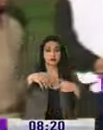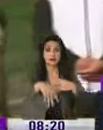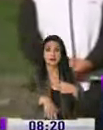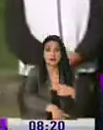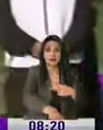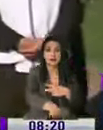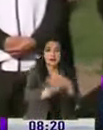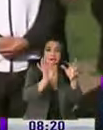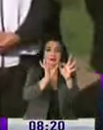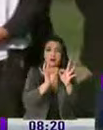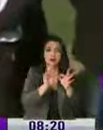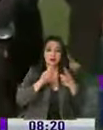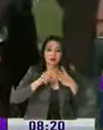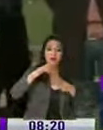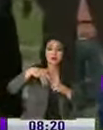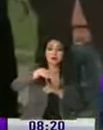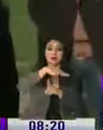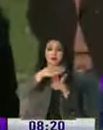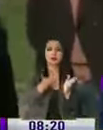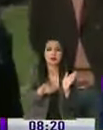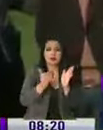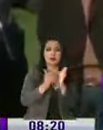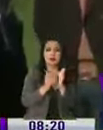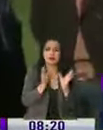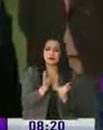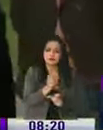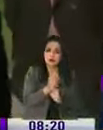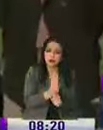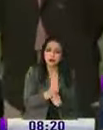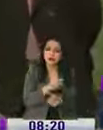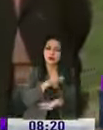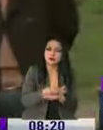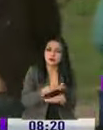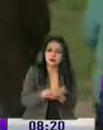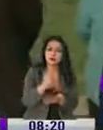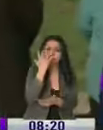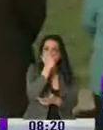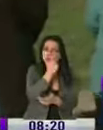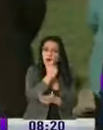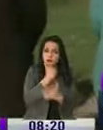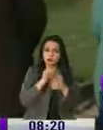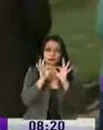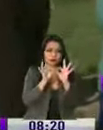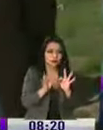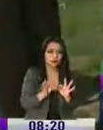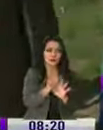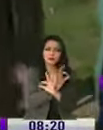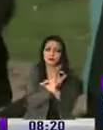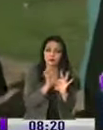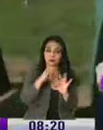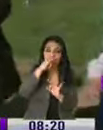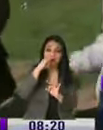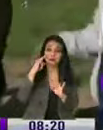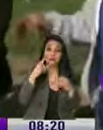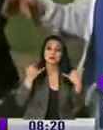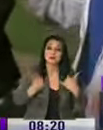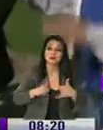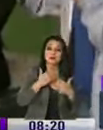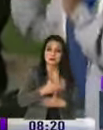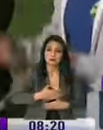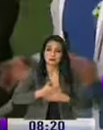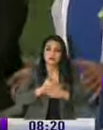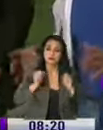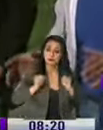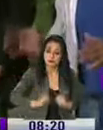también este parque vuelva a tener la cara que antes tenía, es decir, que esté lindo y que los niños puedan disfrutar de estos